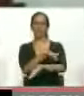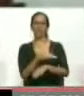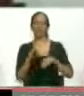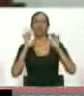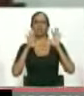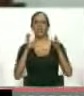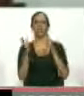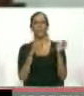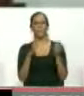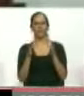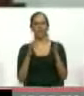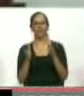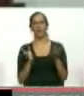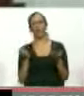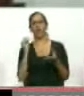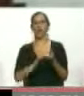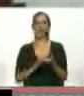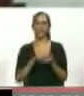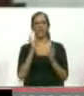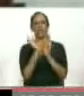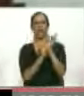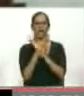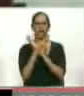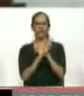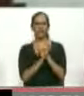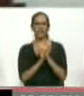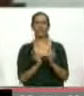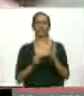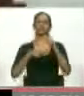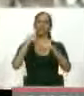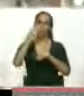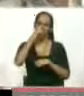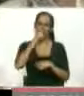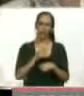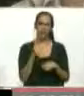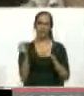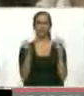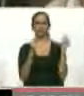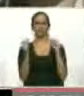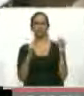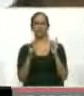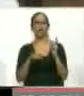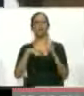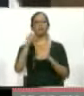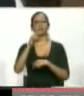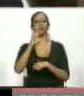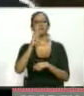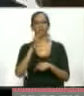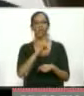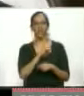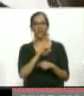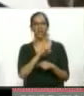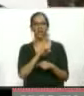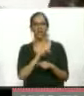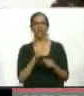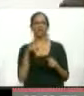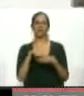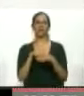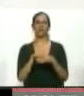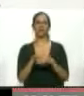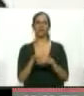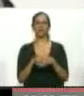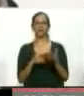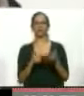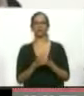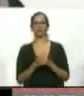marzo para que me vuelve a decir en abril se pasó después discutir que si esto es el próximo 5 de enero entonces regido por los factores que